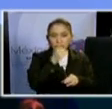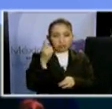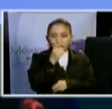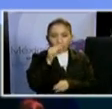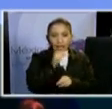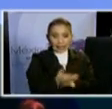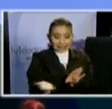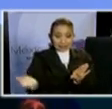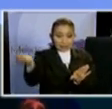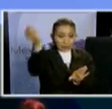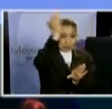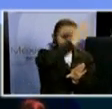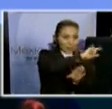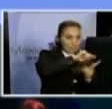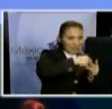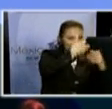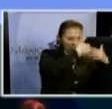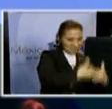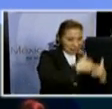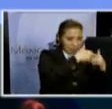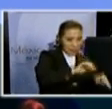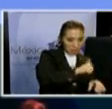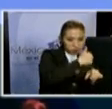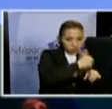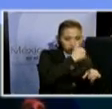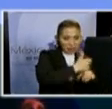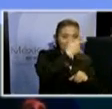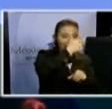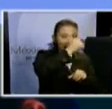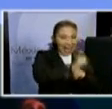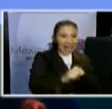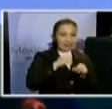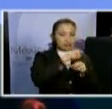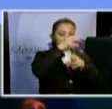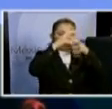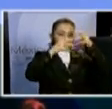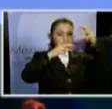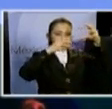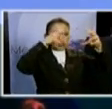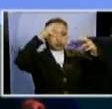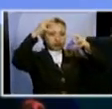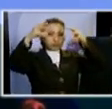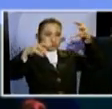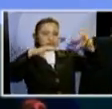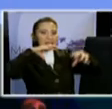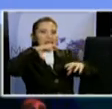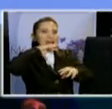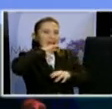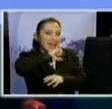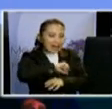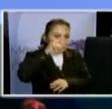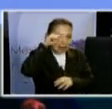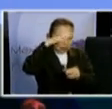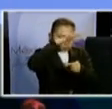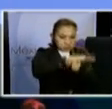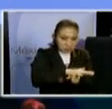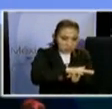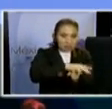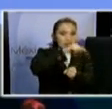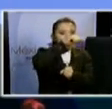que desde el inicio de la industrialización, las emisiones de gases invernadero, incluyendo dióxido de carbono, que es por